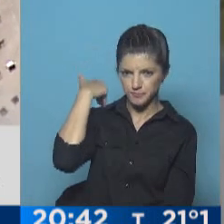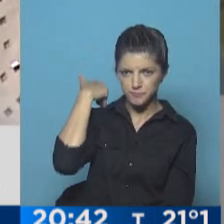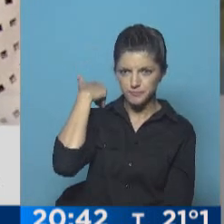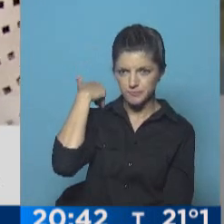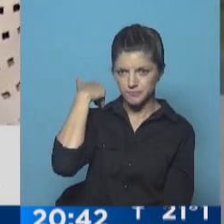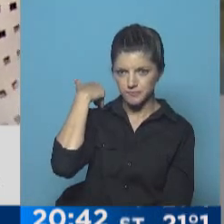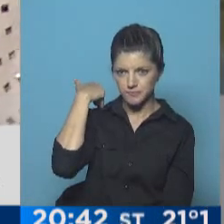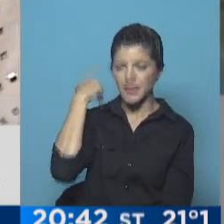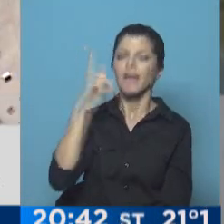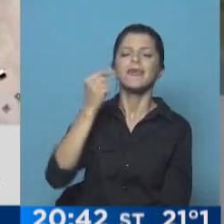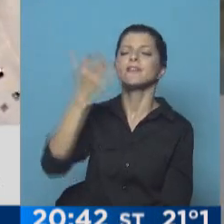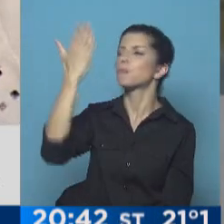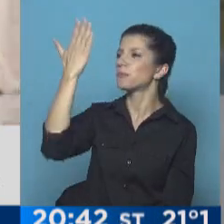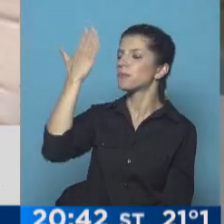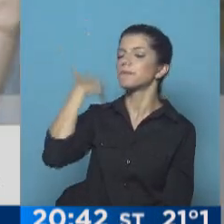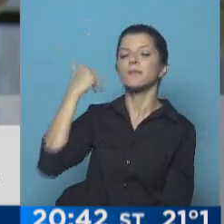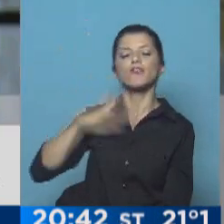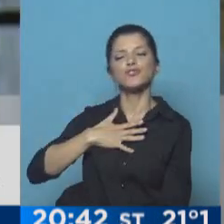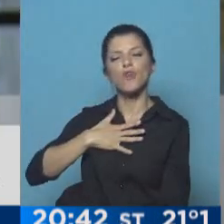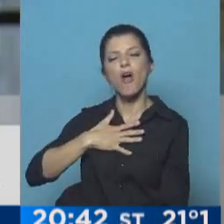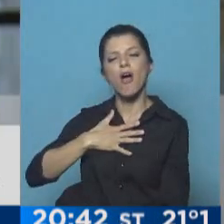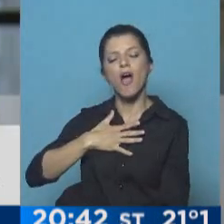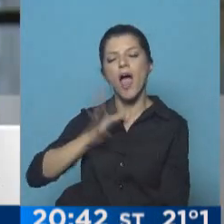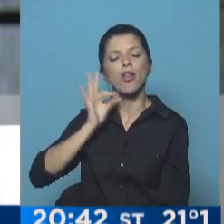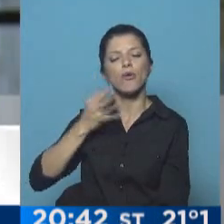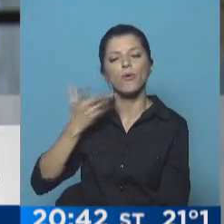día el otro día me pasó algo